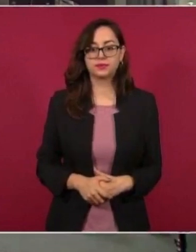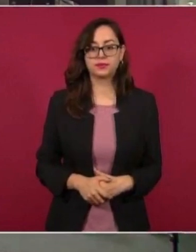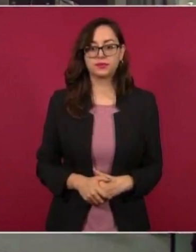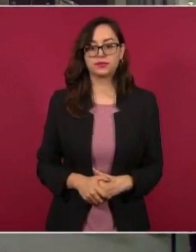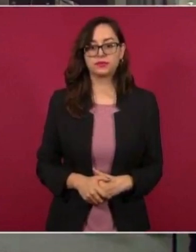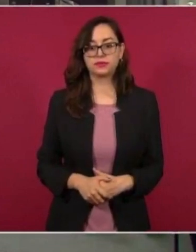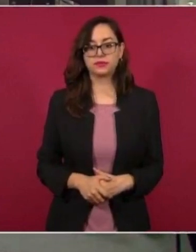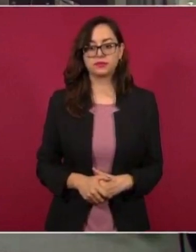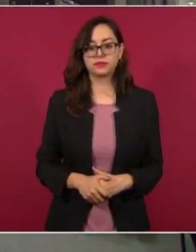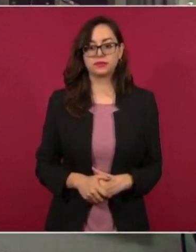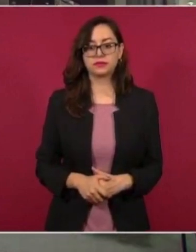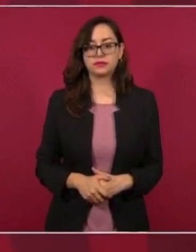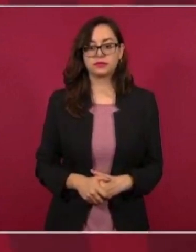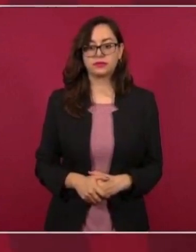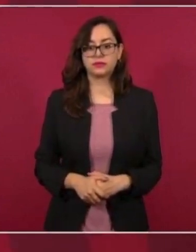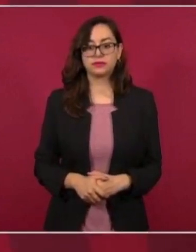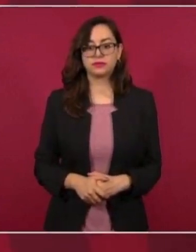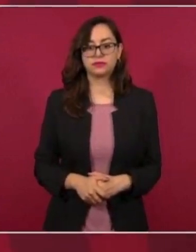Mire, no quiero yo